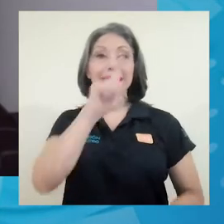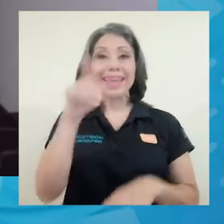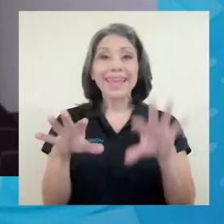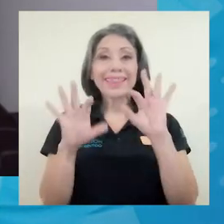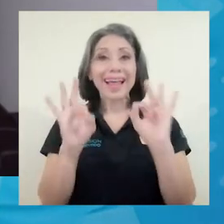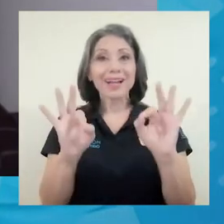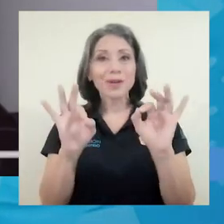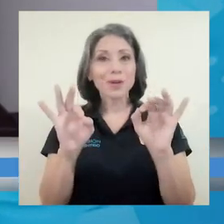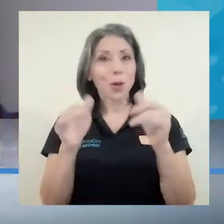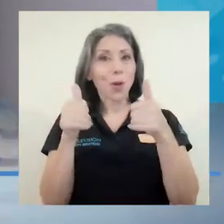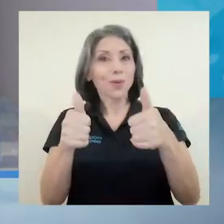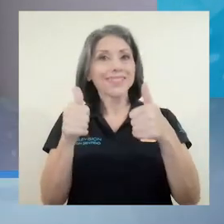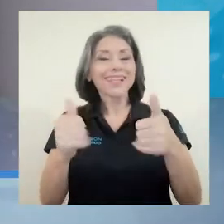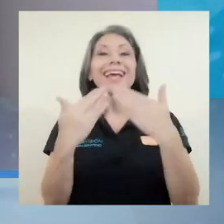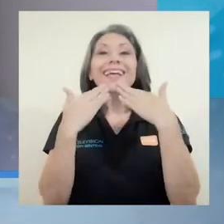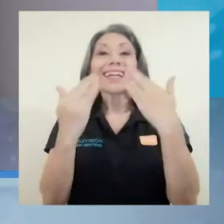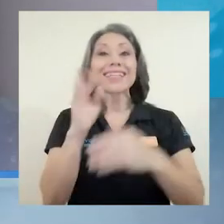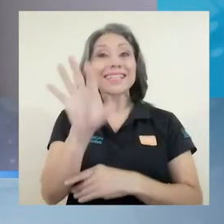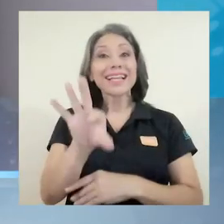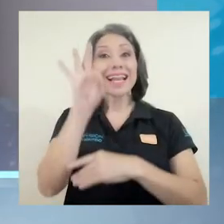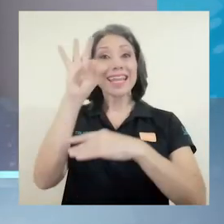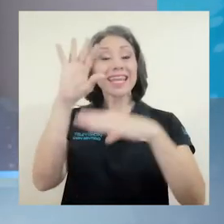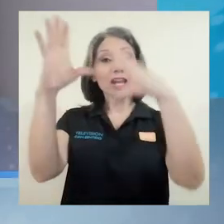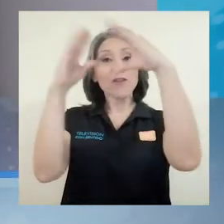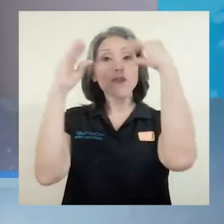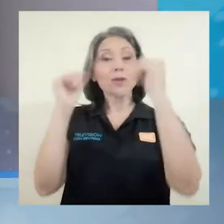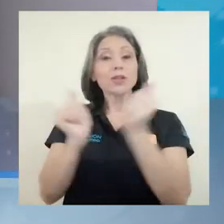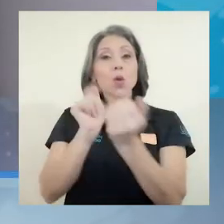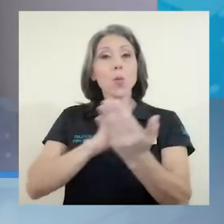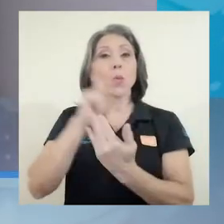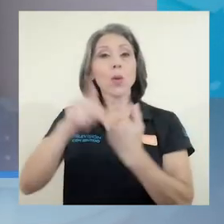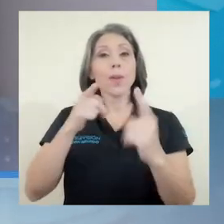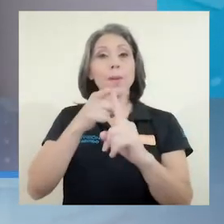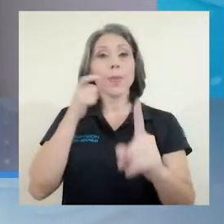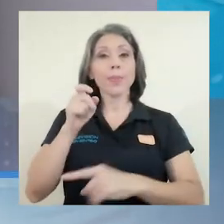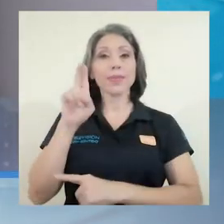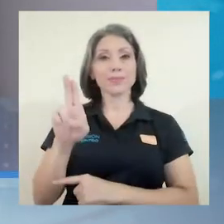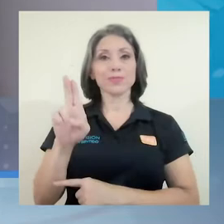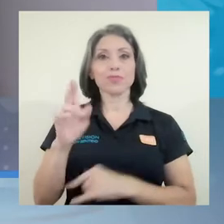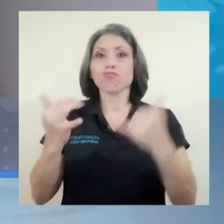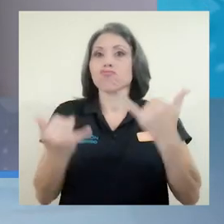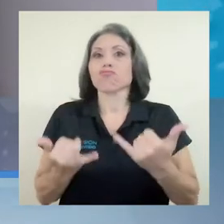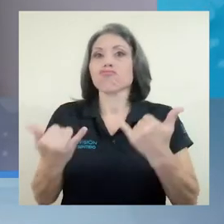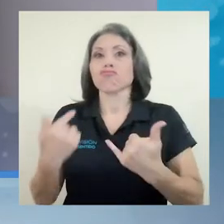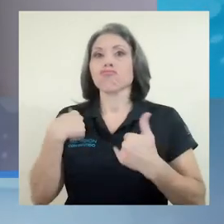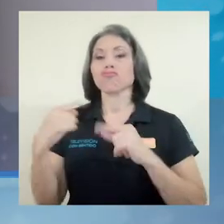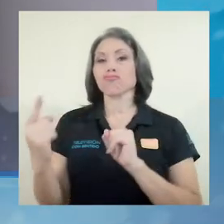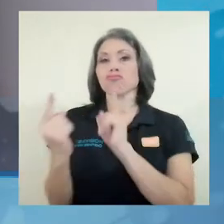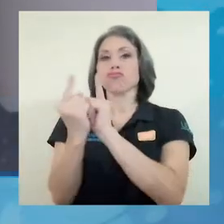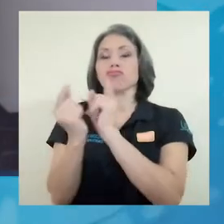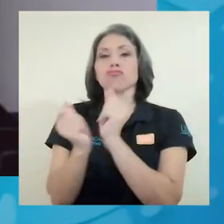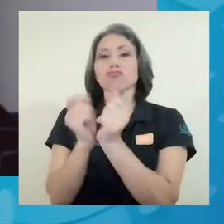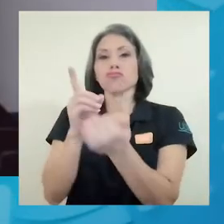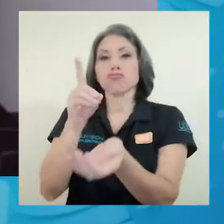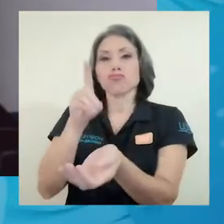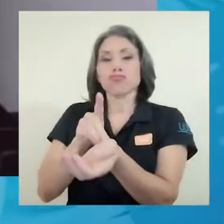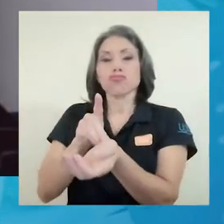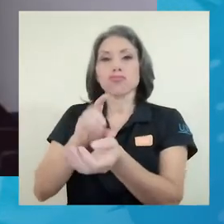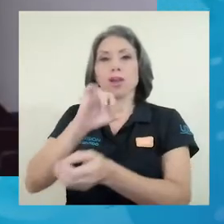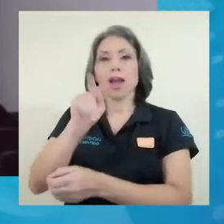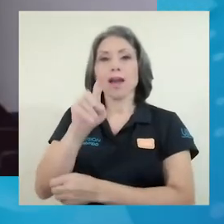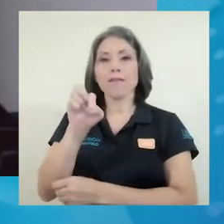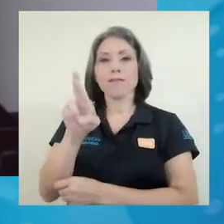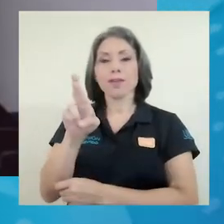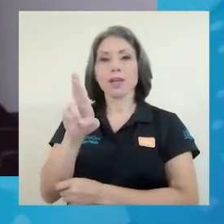qué tal cómo están gracias por elegir informarse con el programa desde la uv en este momento me encuentro con el doctor javier